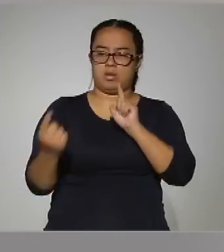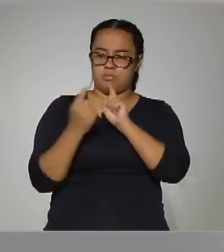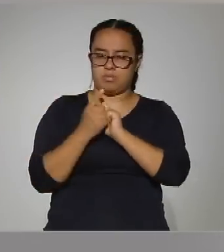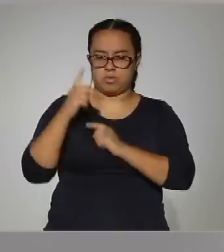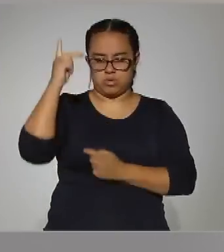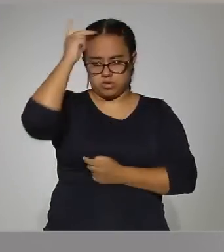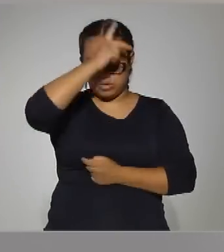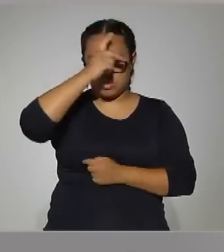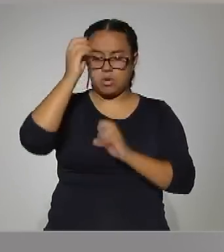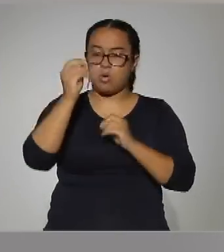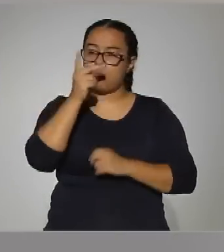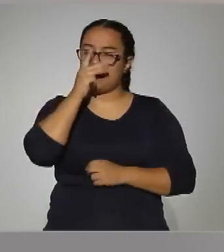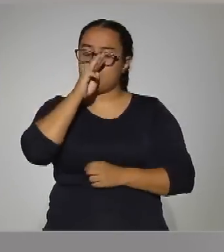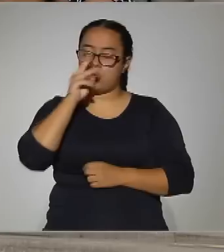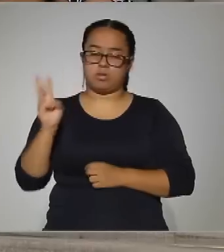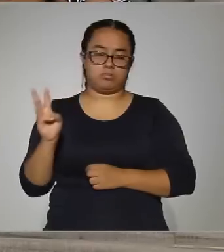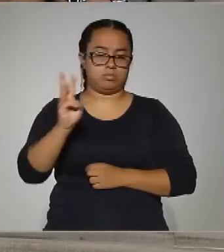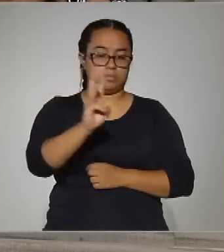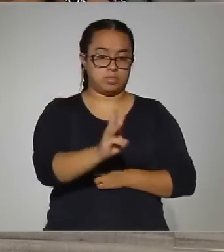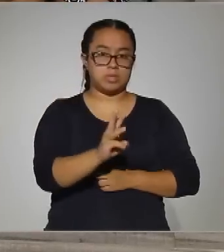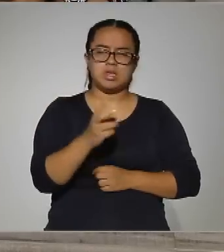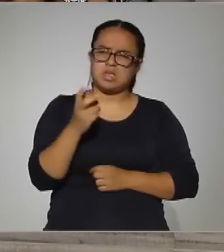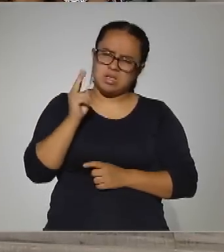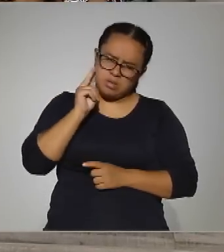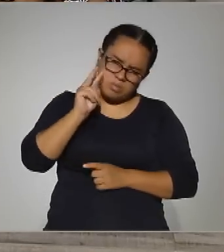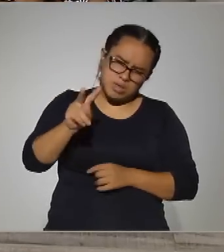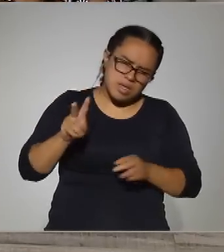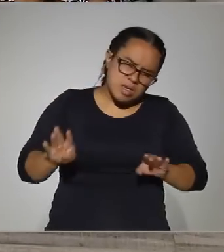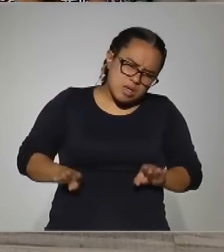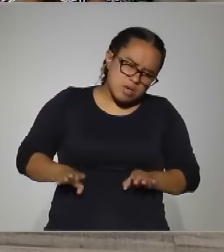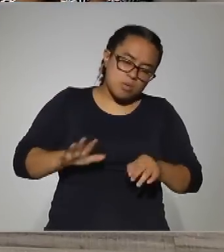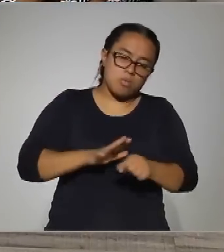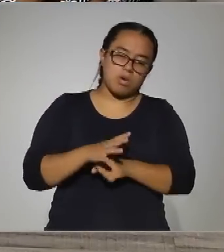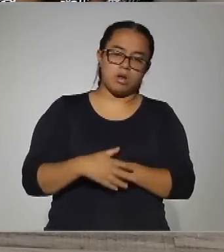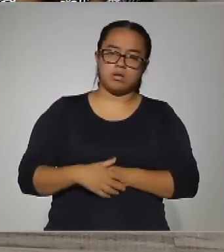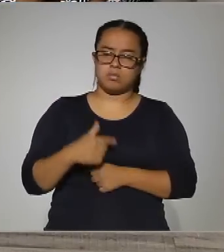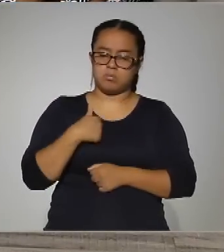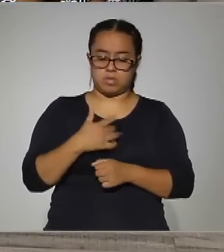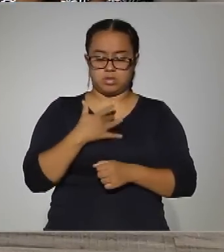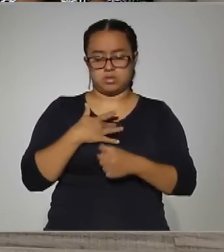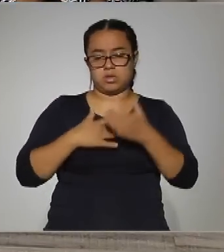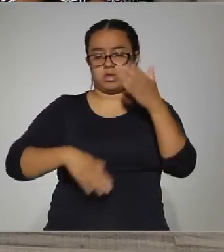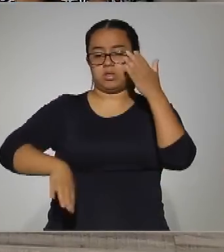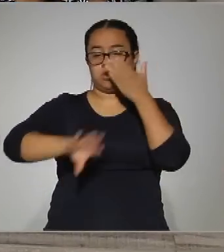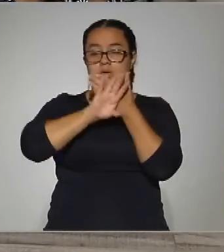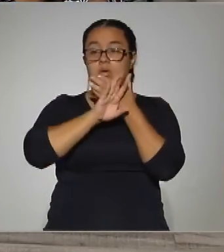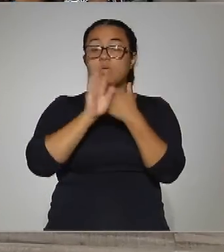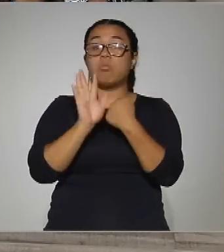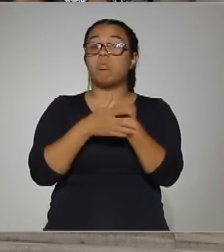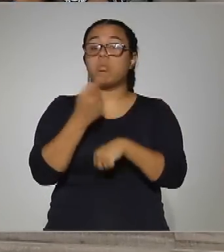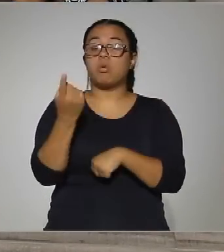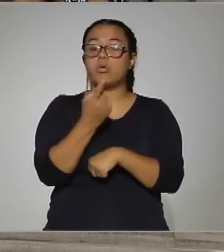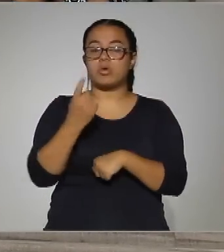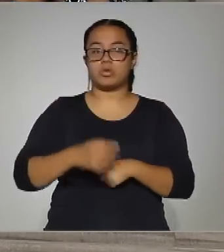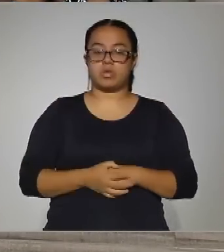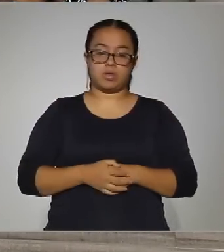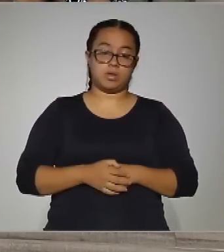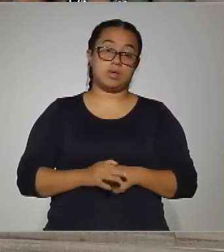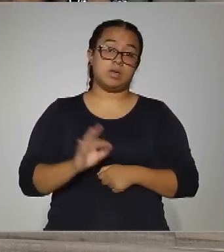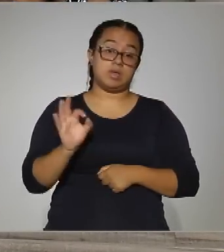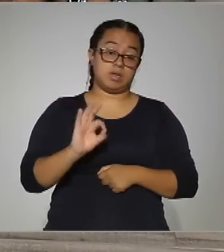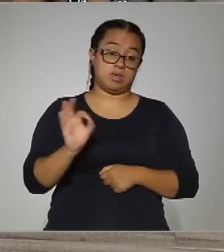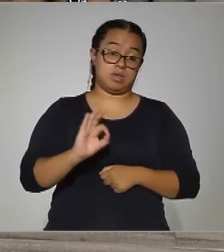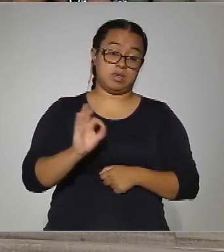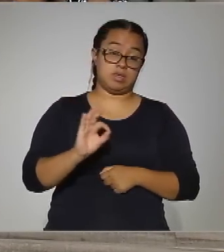son acompañados de sus padres, tienen una característica muy especial. Se sienten dañados por situaciones que en otro momento